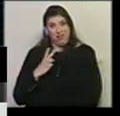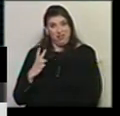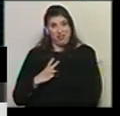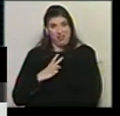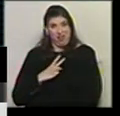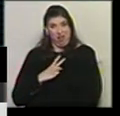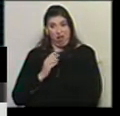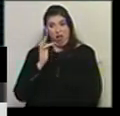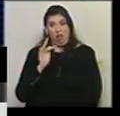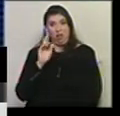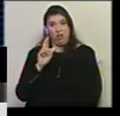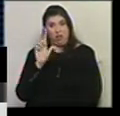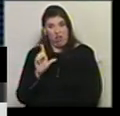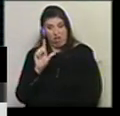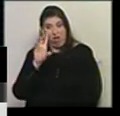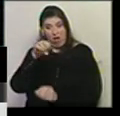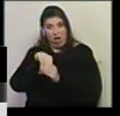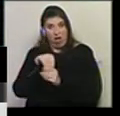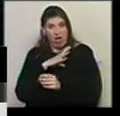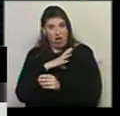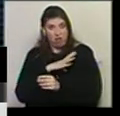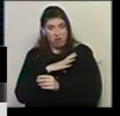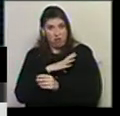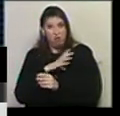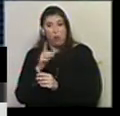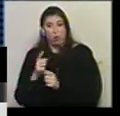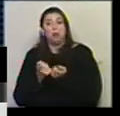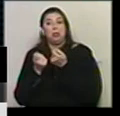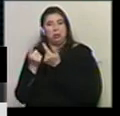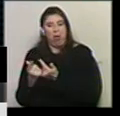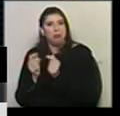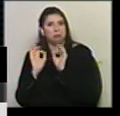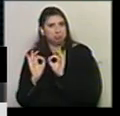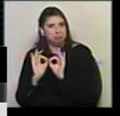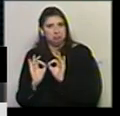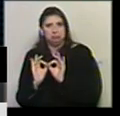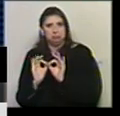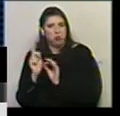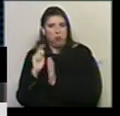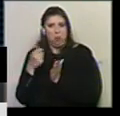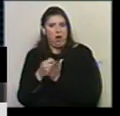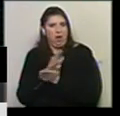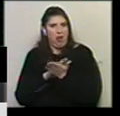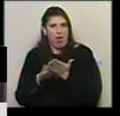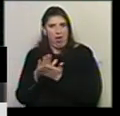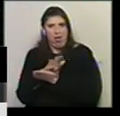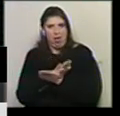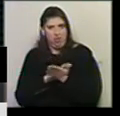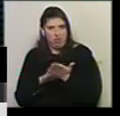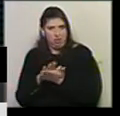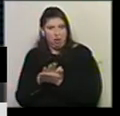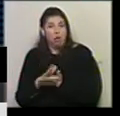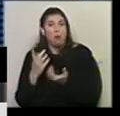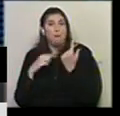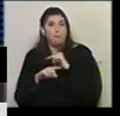Nacional de Recursos, la va a recibir sin poner un peso. Hasta ahí todo fenómeno. Pero si esa prestación, con evidencia, con